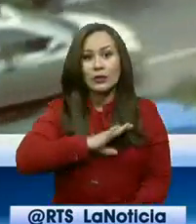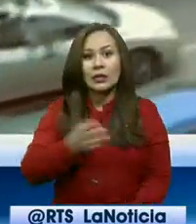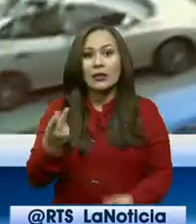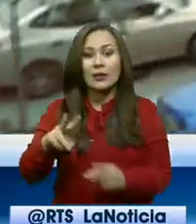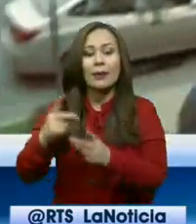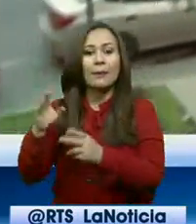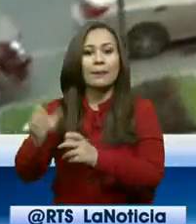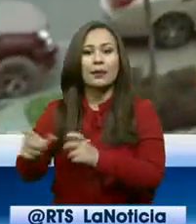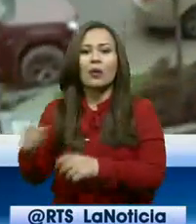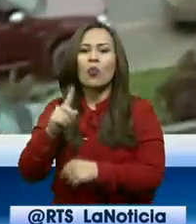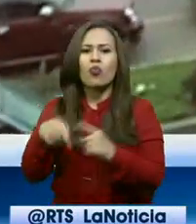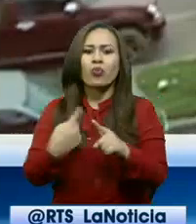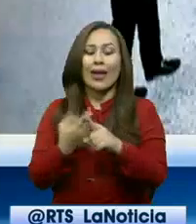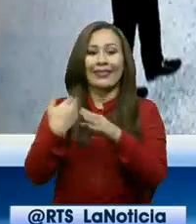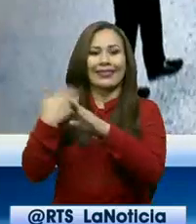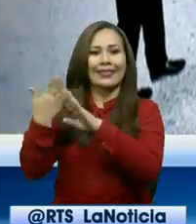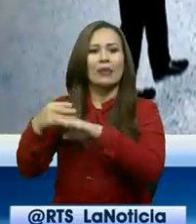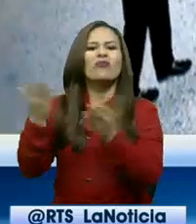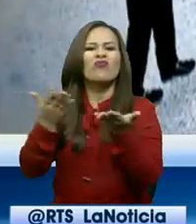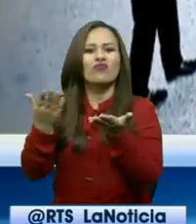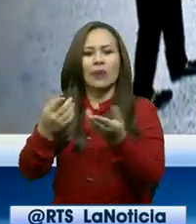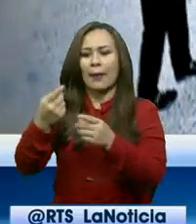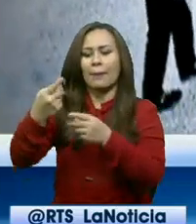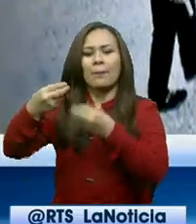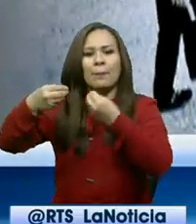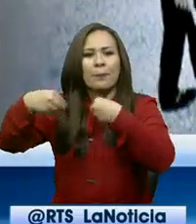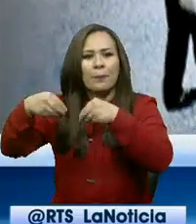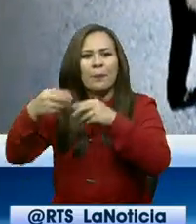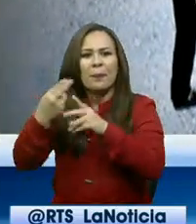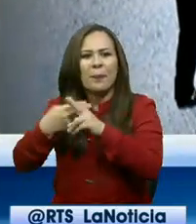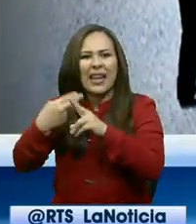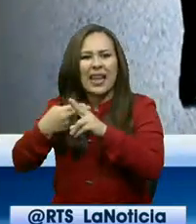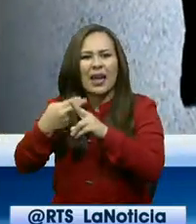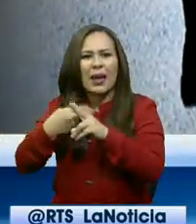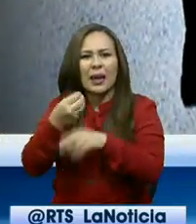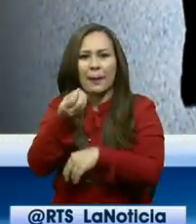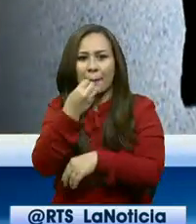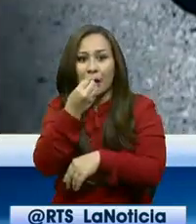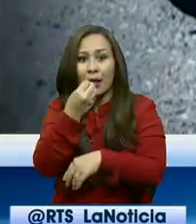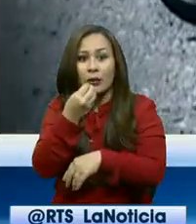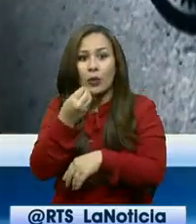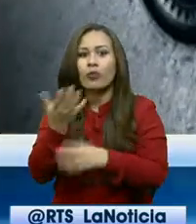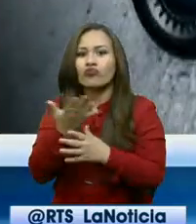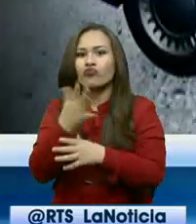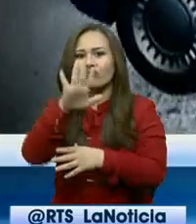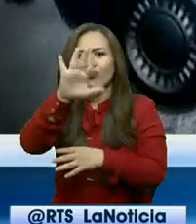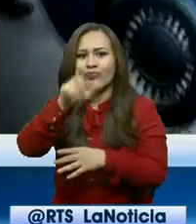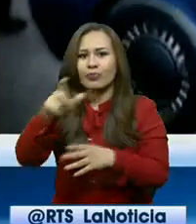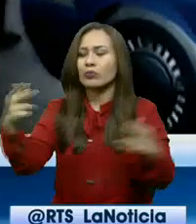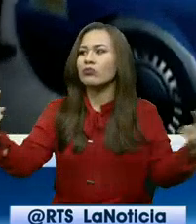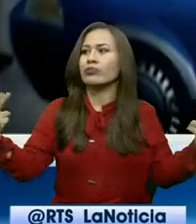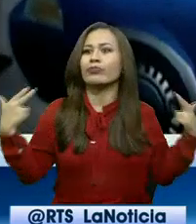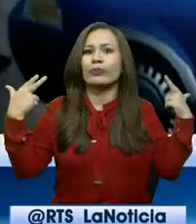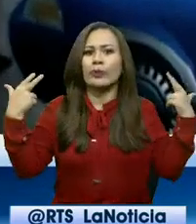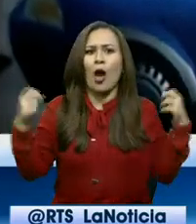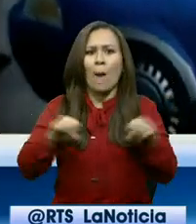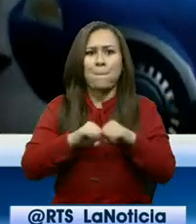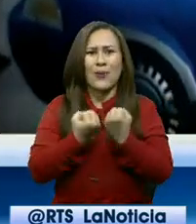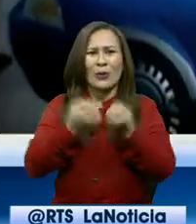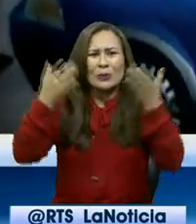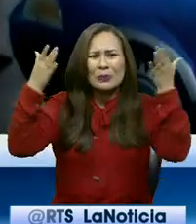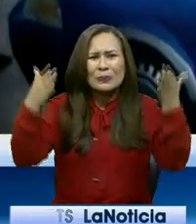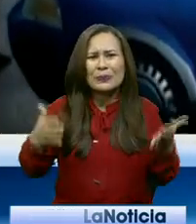ocurrió cuando salían del mercado. Cinco sujetos a pie abordaron el vehículo policial, rompieron los